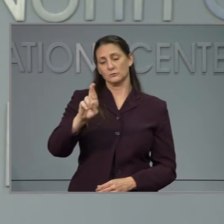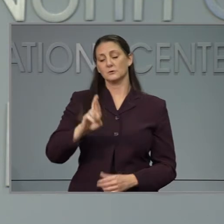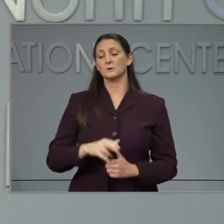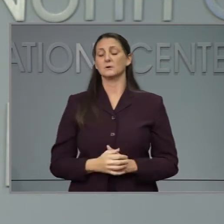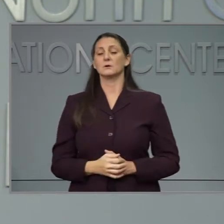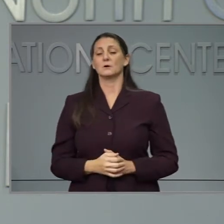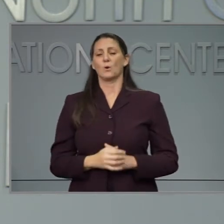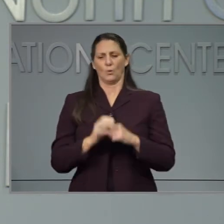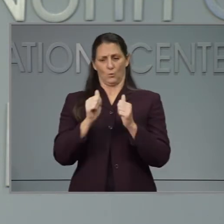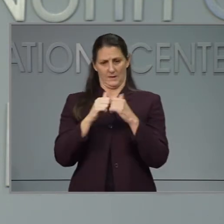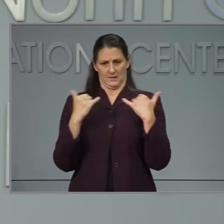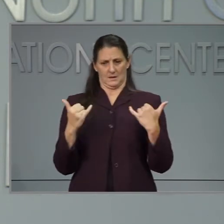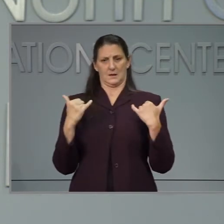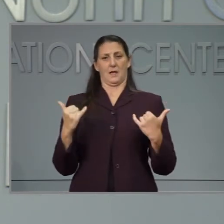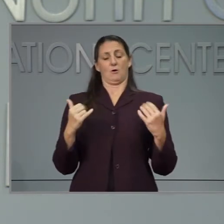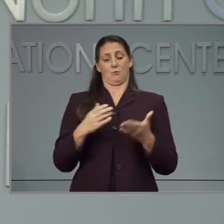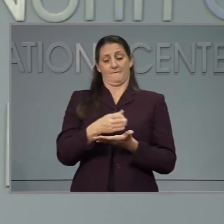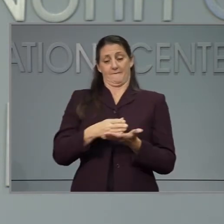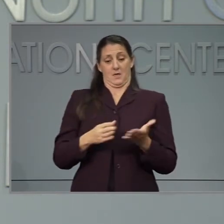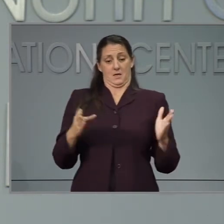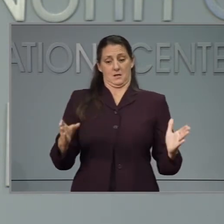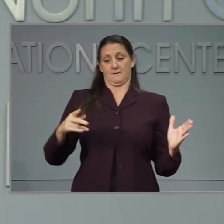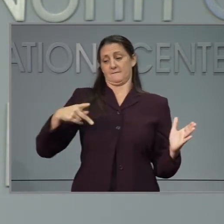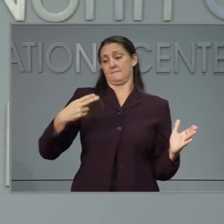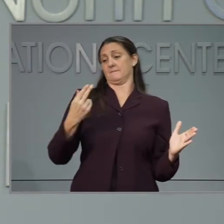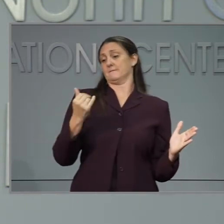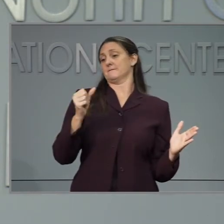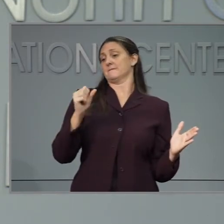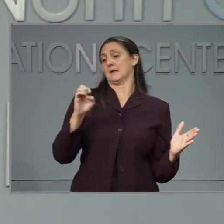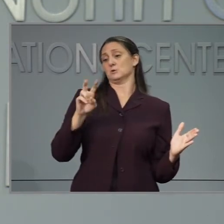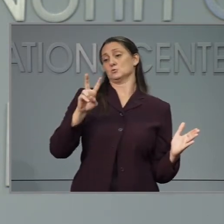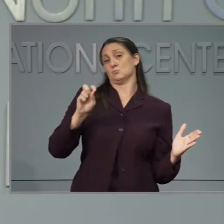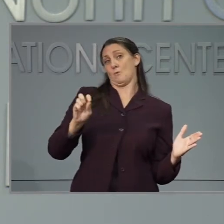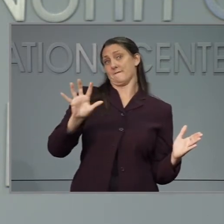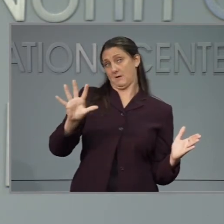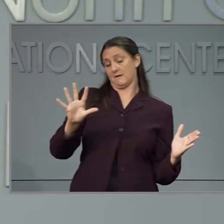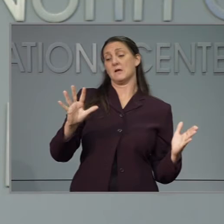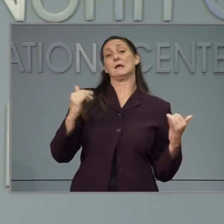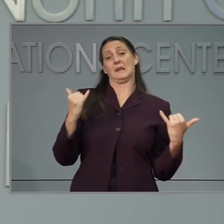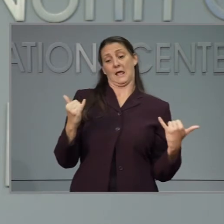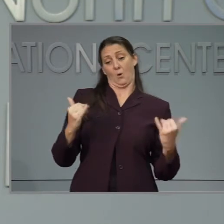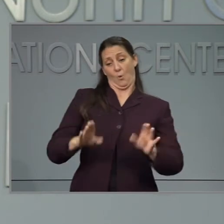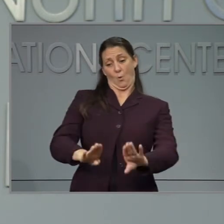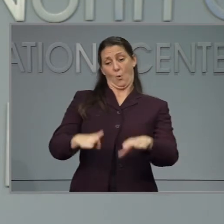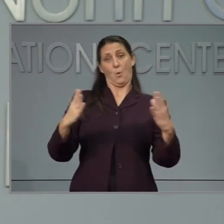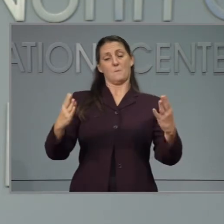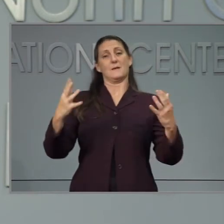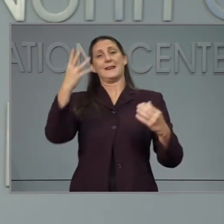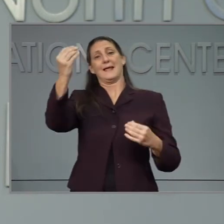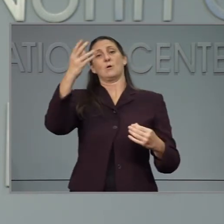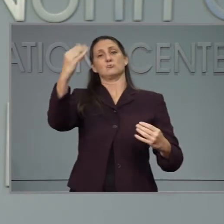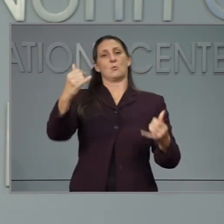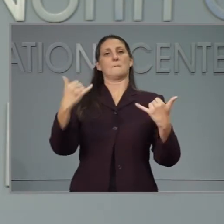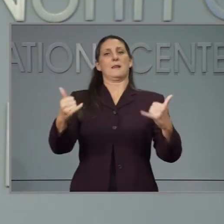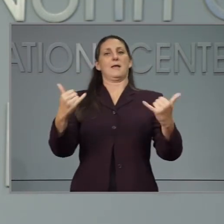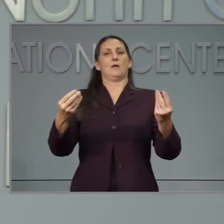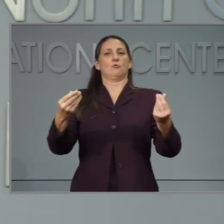En esta etapa 2.5, y hablo de abrir parques de juegos, ¿cómo afecta esto